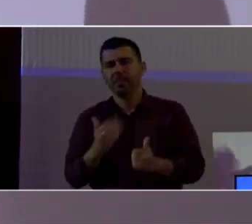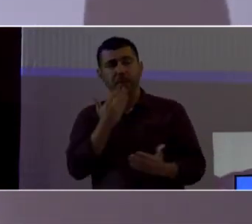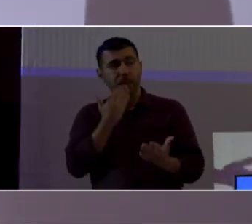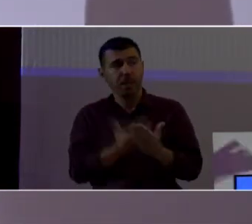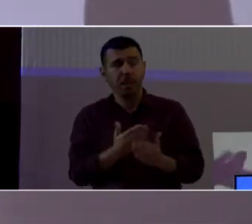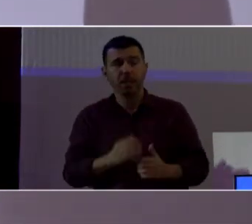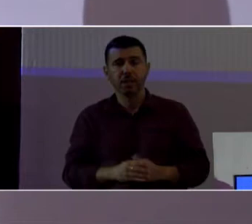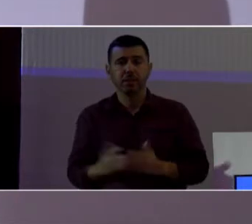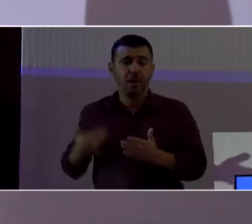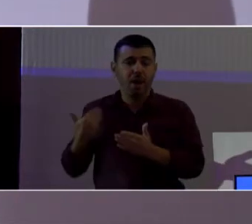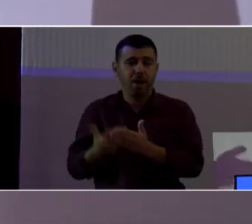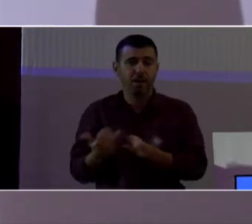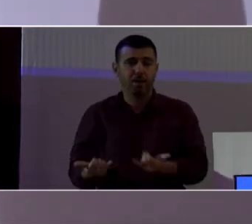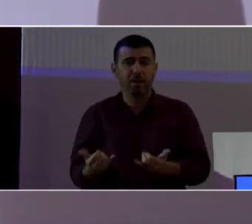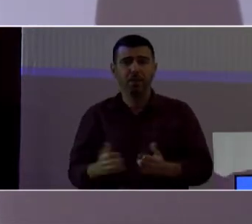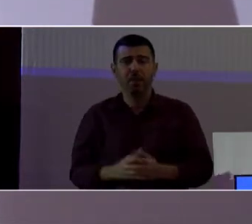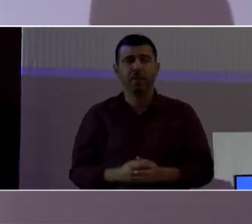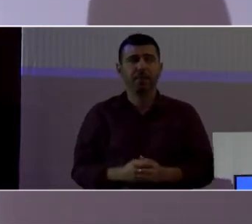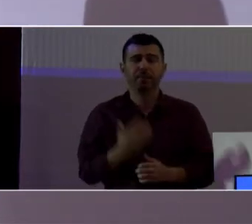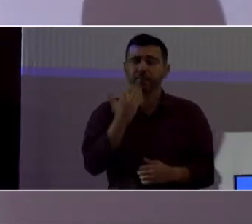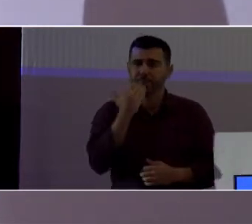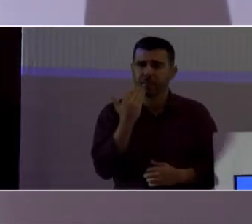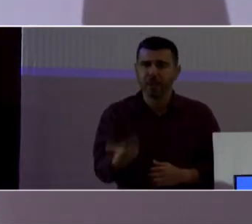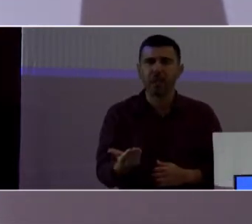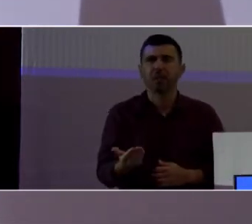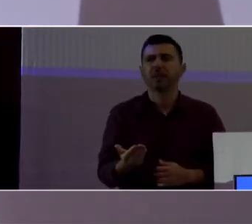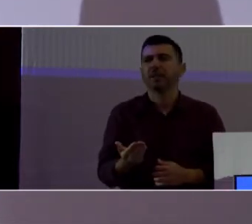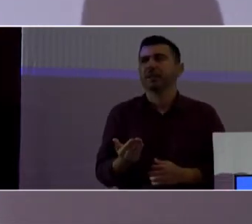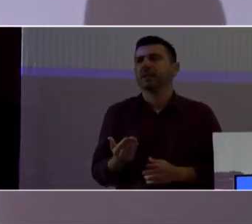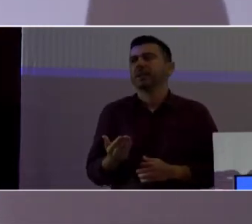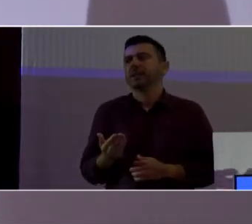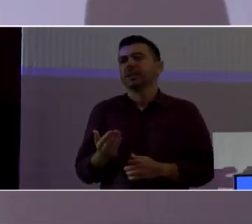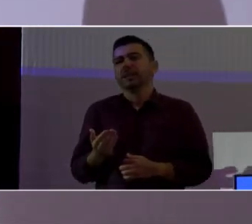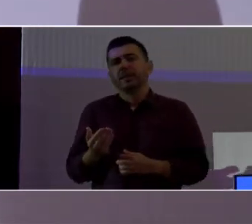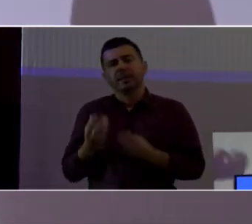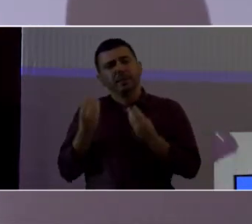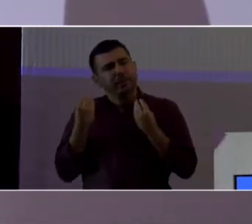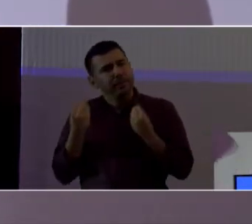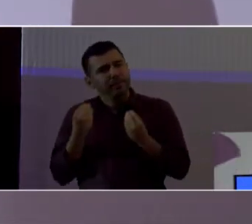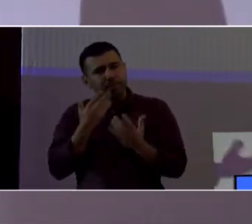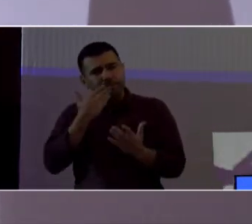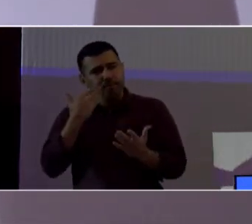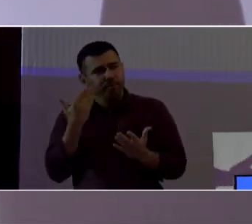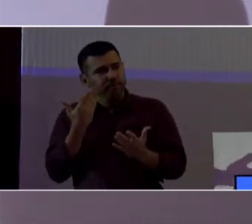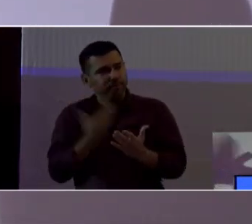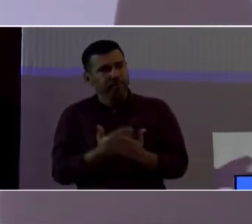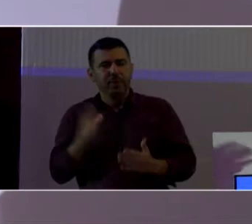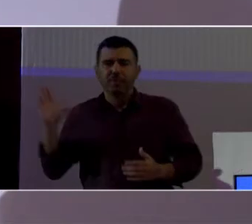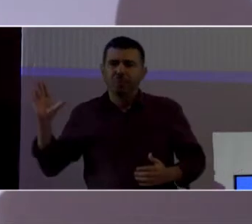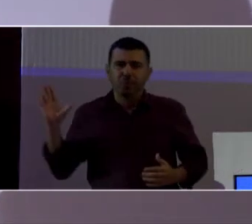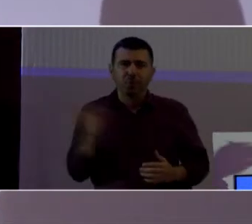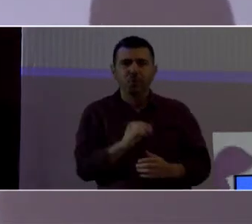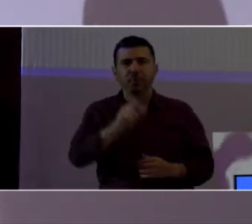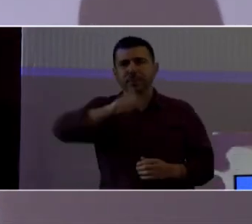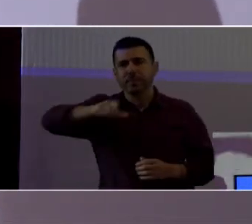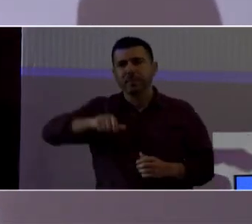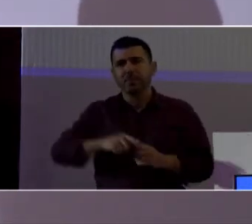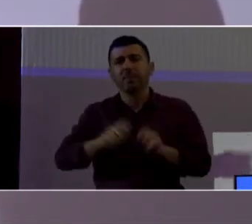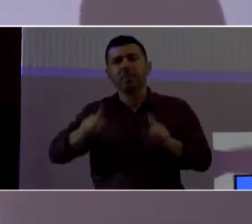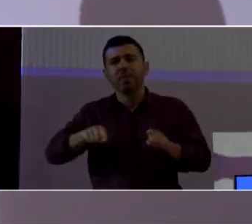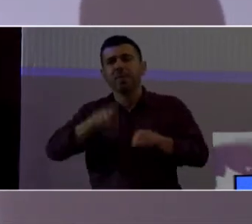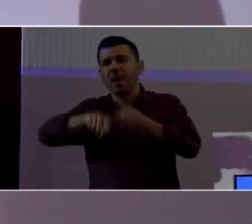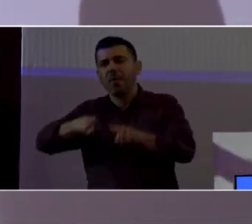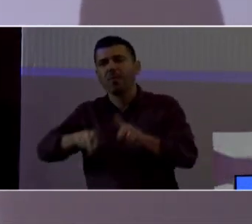estaría existiendo. Entonces, gracias infinitas a todos esos miembros anónimos, podríamos decirlo, de